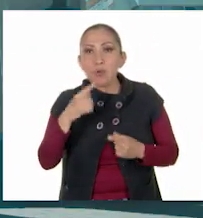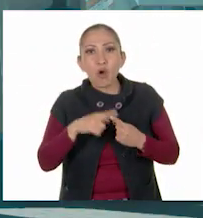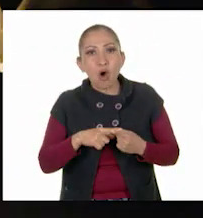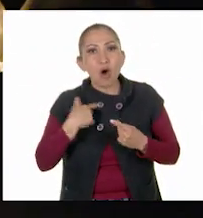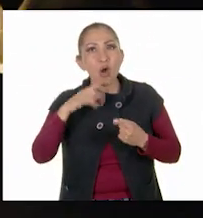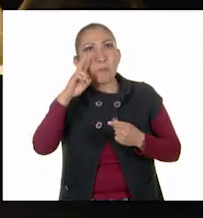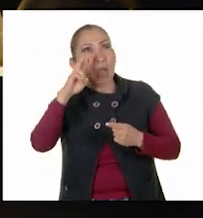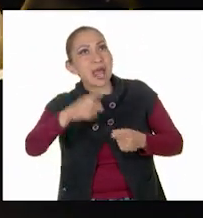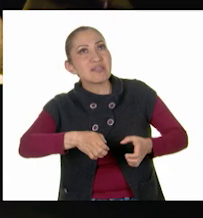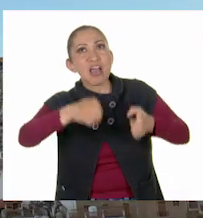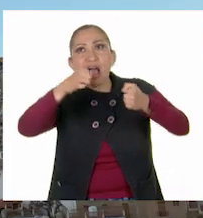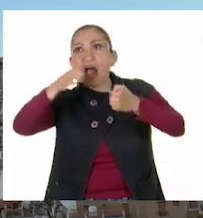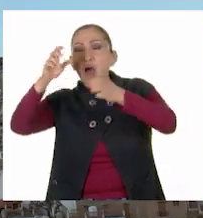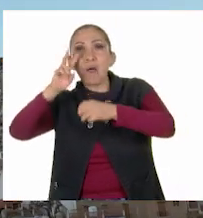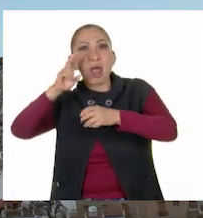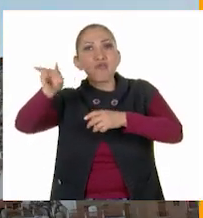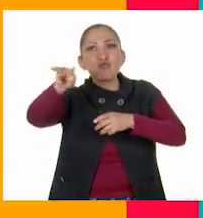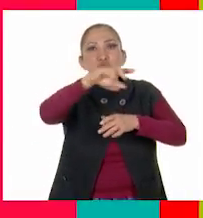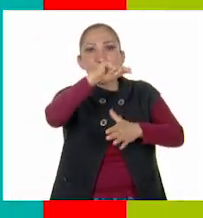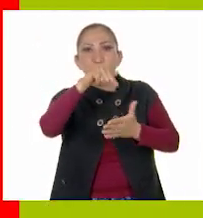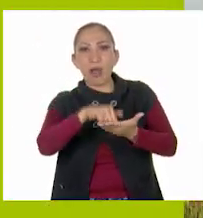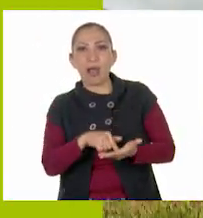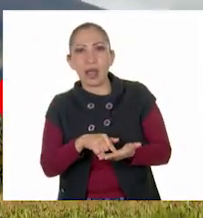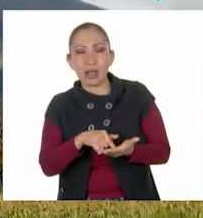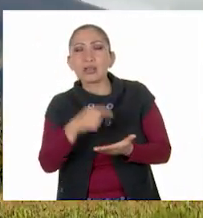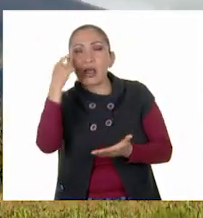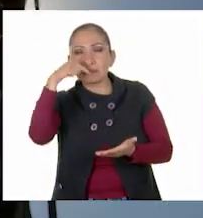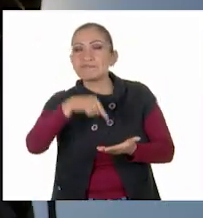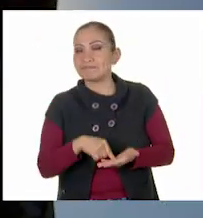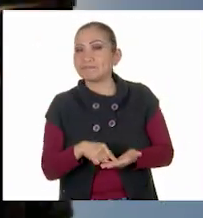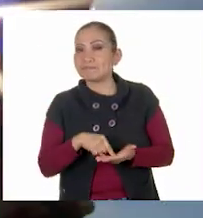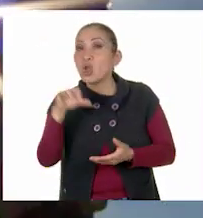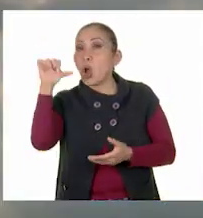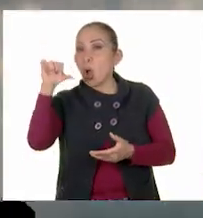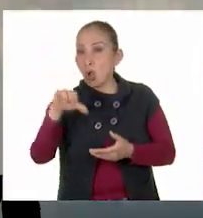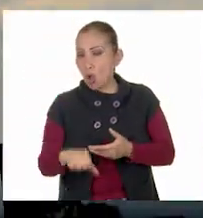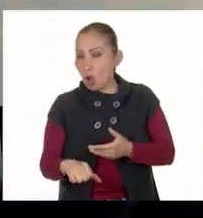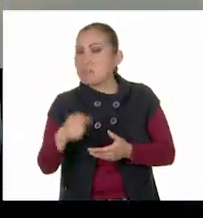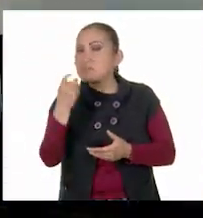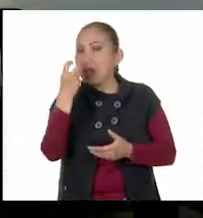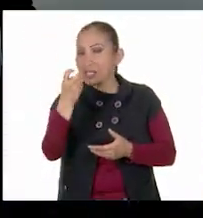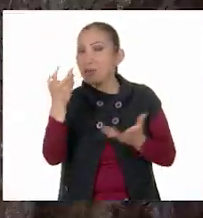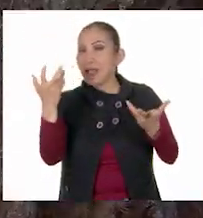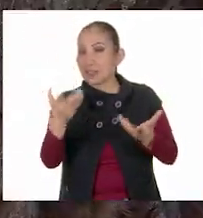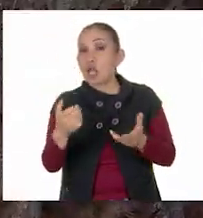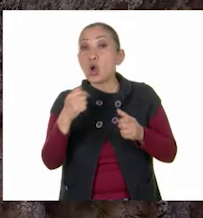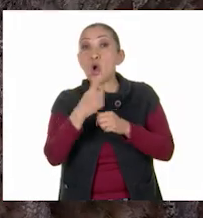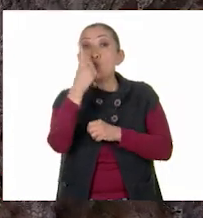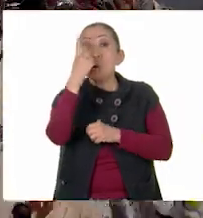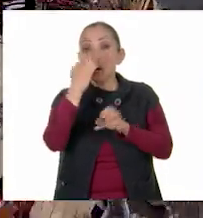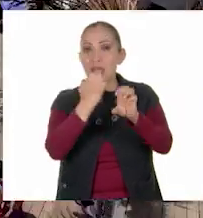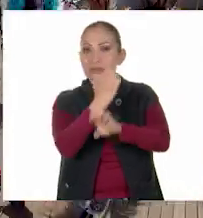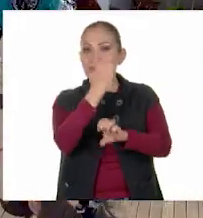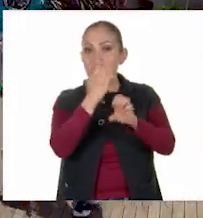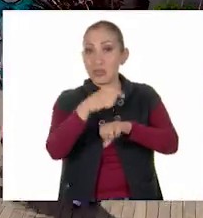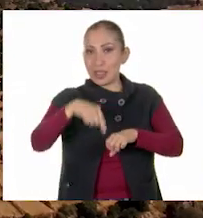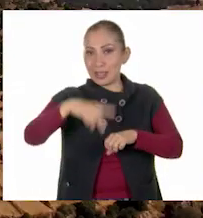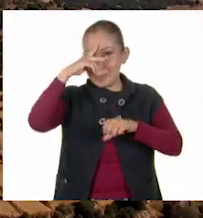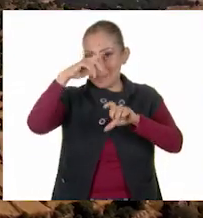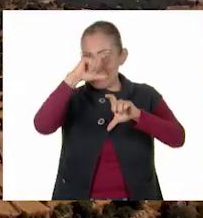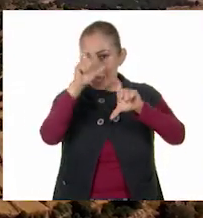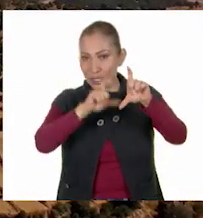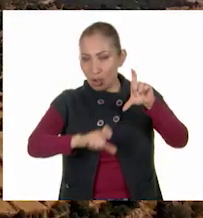sus monumentos o ver sus paisajes. ¿Qué creen? Hoy haremos justo eso con uno de los estados de nuestro